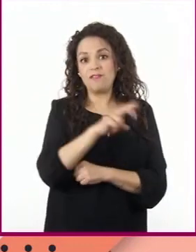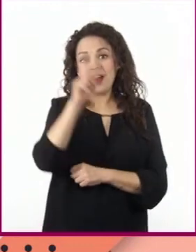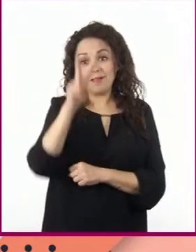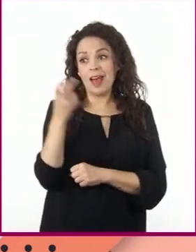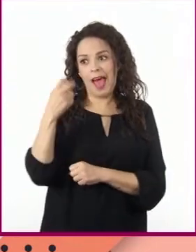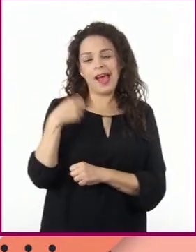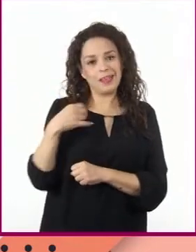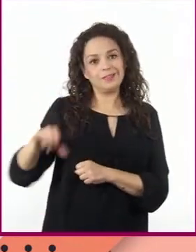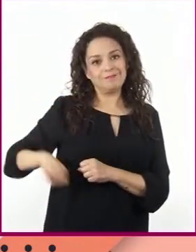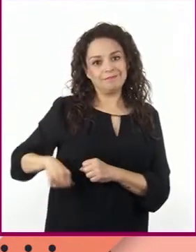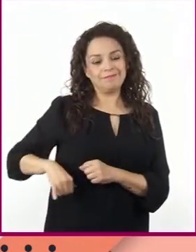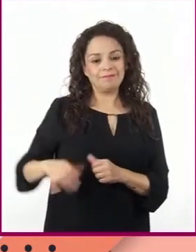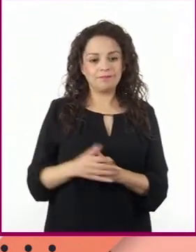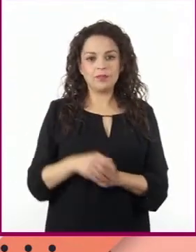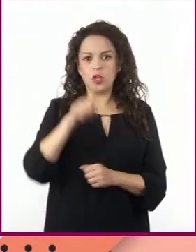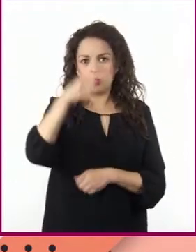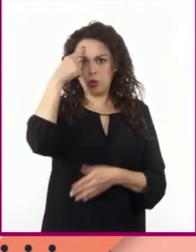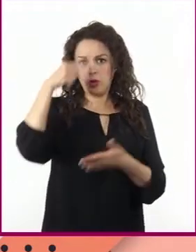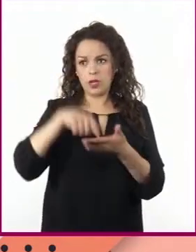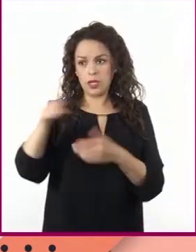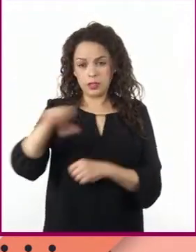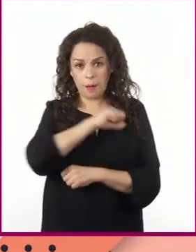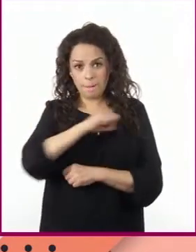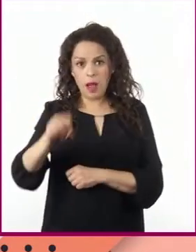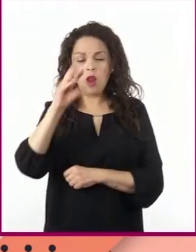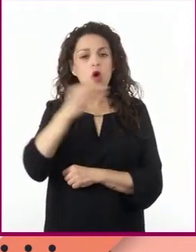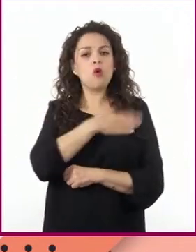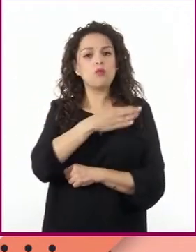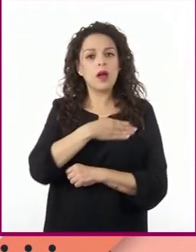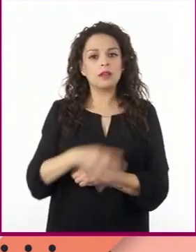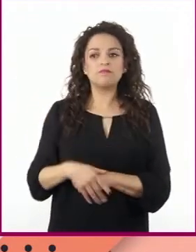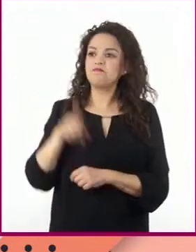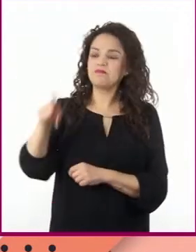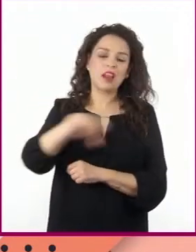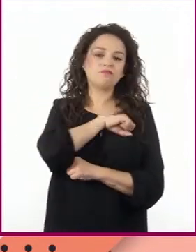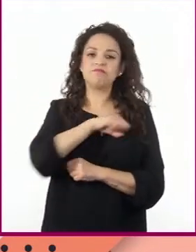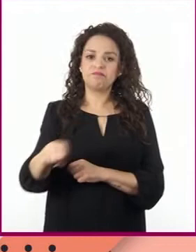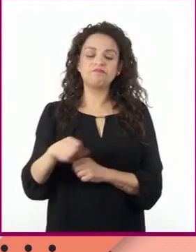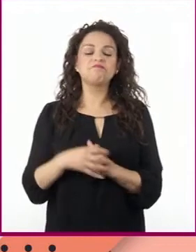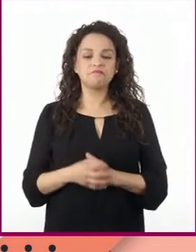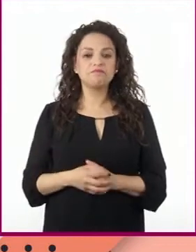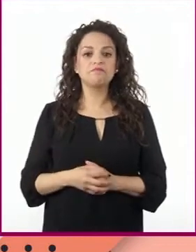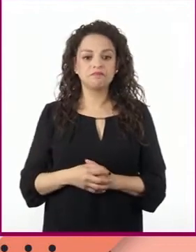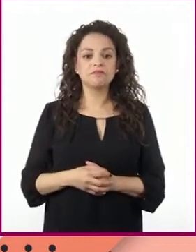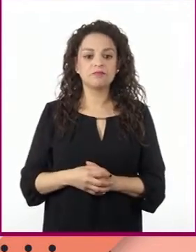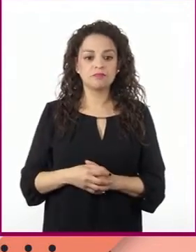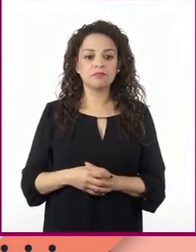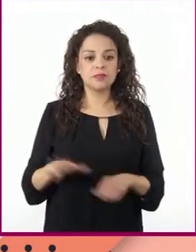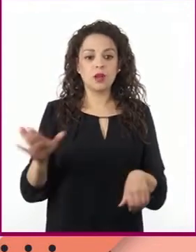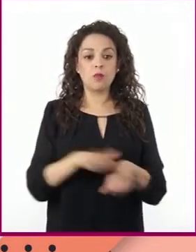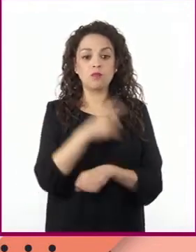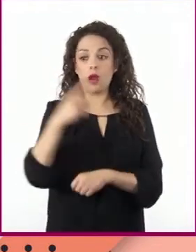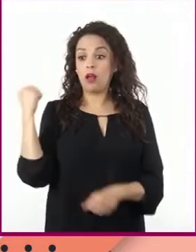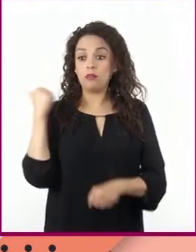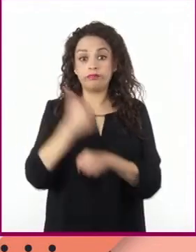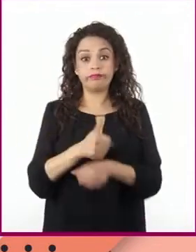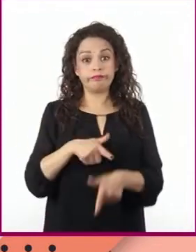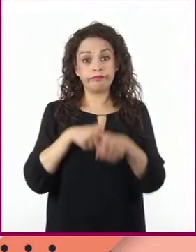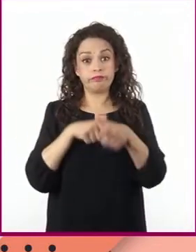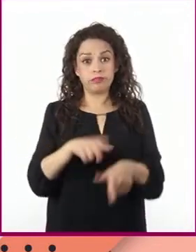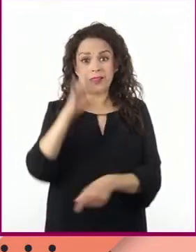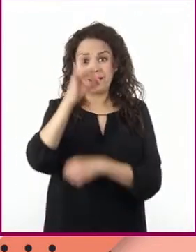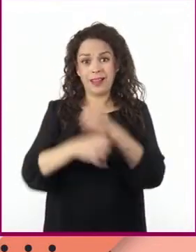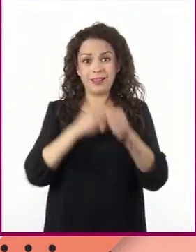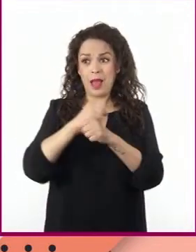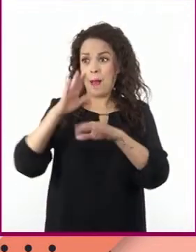¿Lo consideras héroe o villano? Villano. Lo considero villano porque estuvo en el poder más de 30